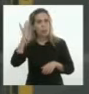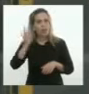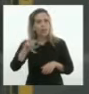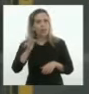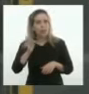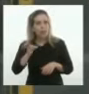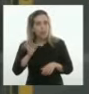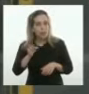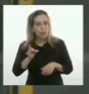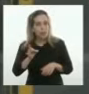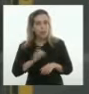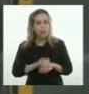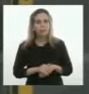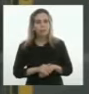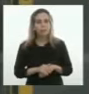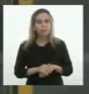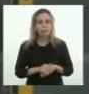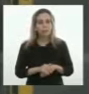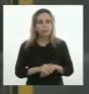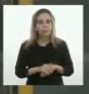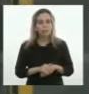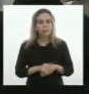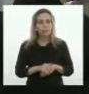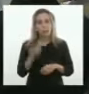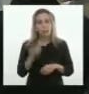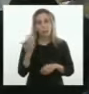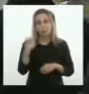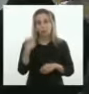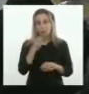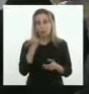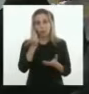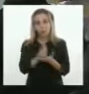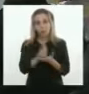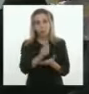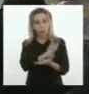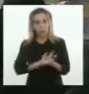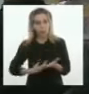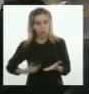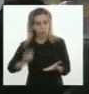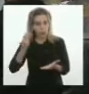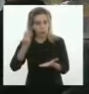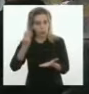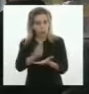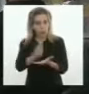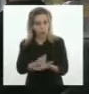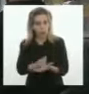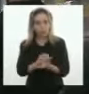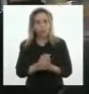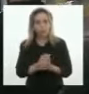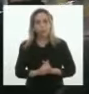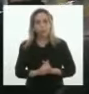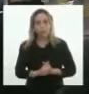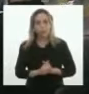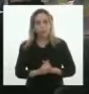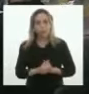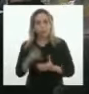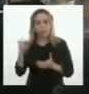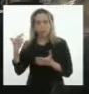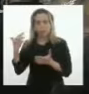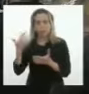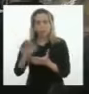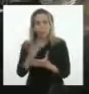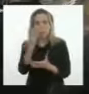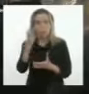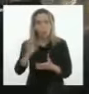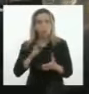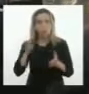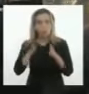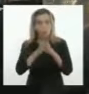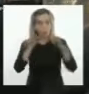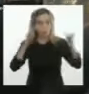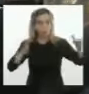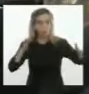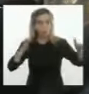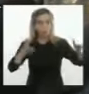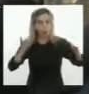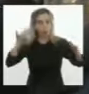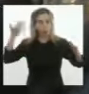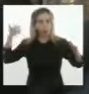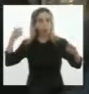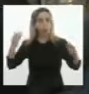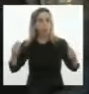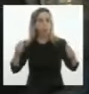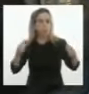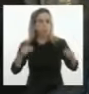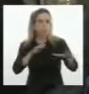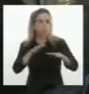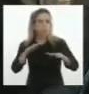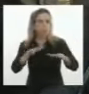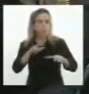cuando nos tocó asumir el gobierno veníamos de cuatro años donde 20